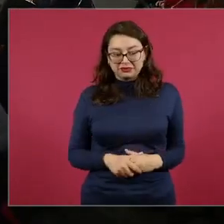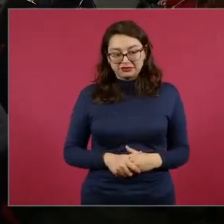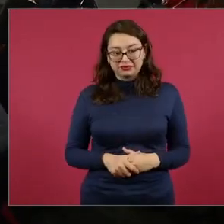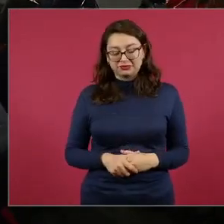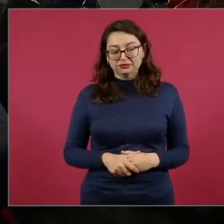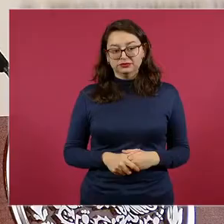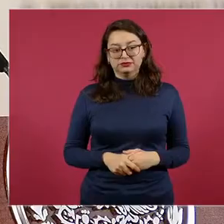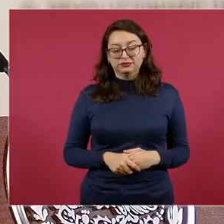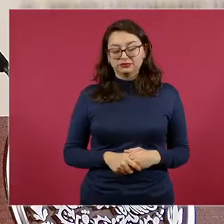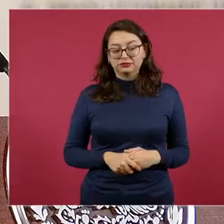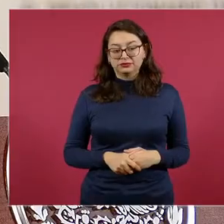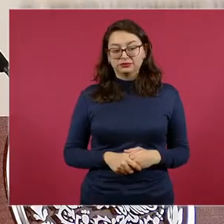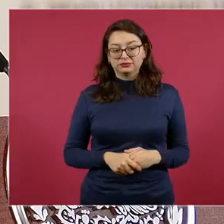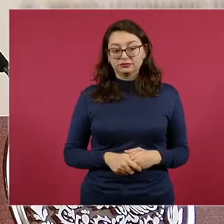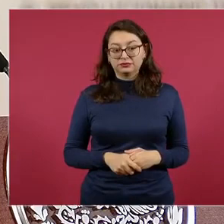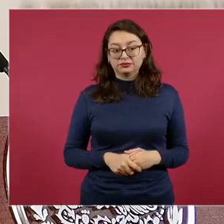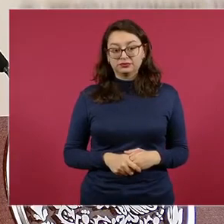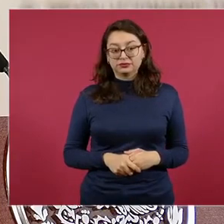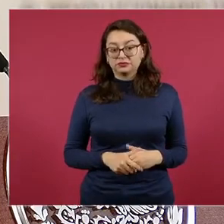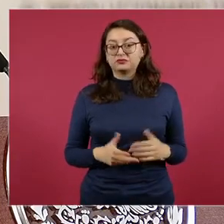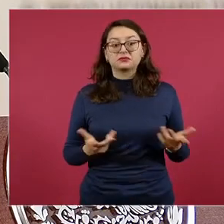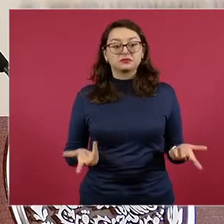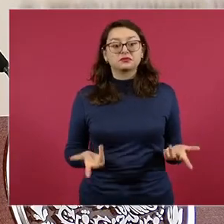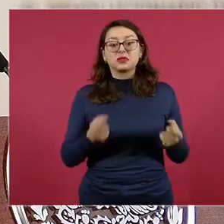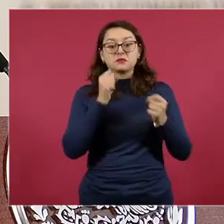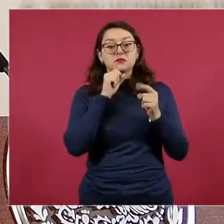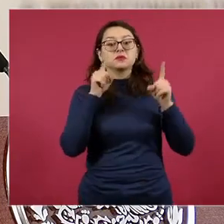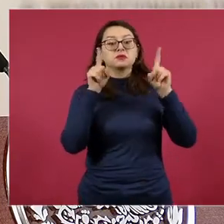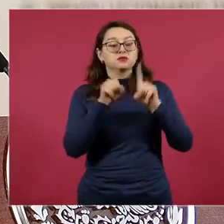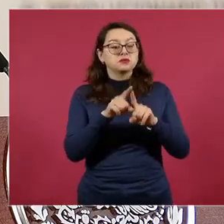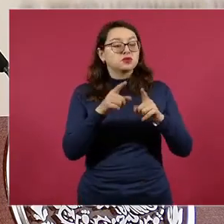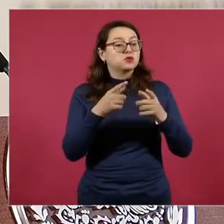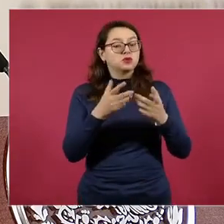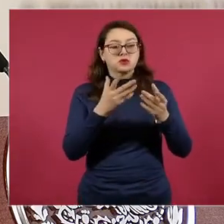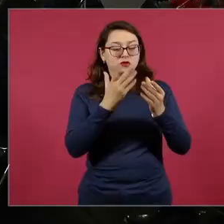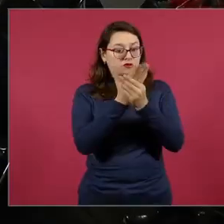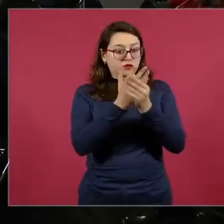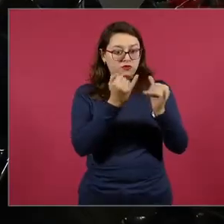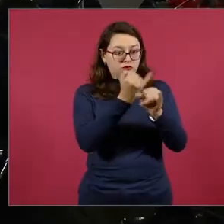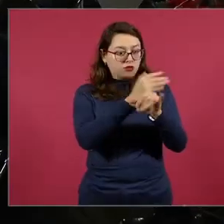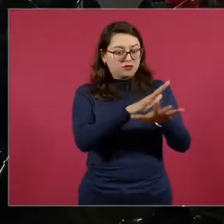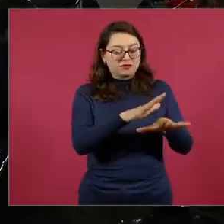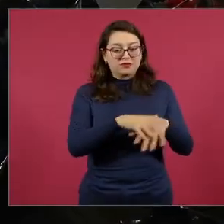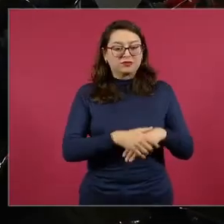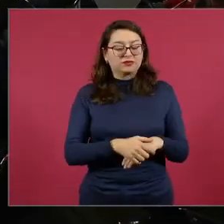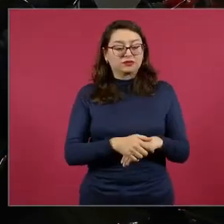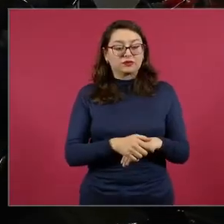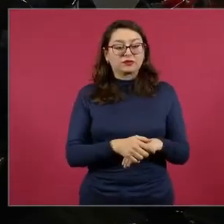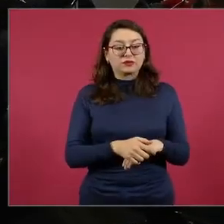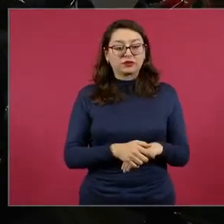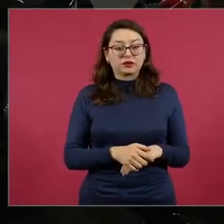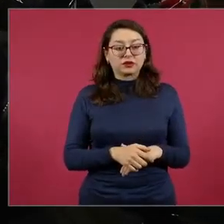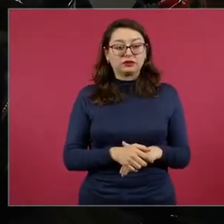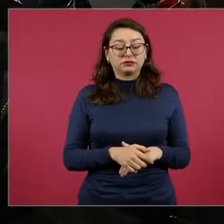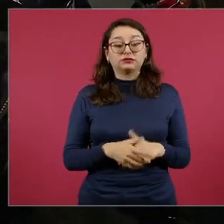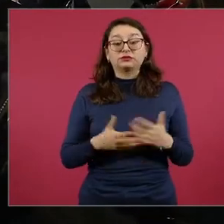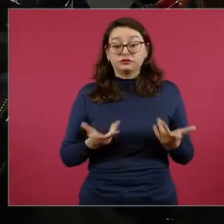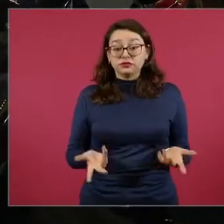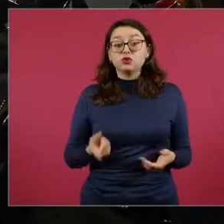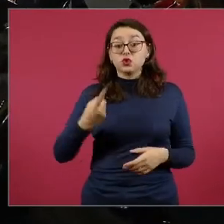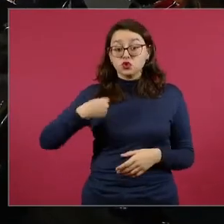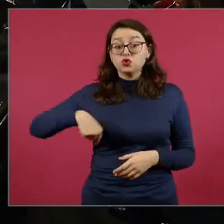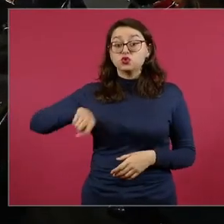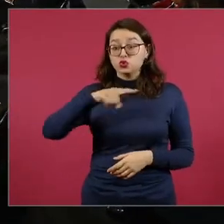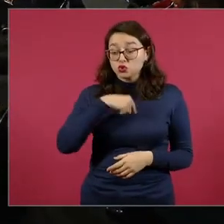datos que registran su localización. Pero entonces, esto que estamos revisando el